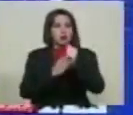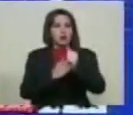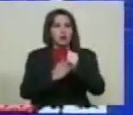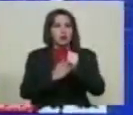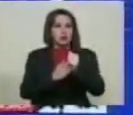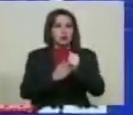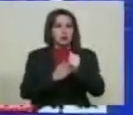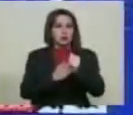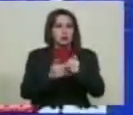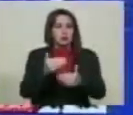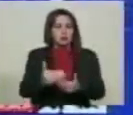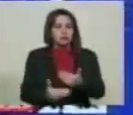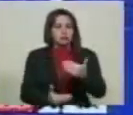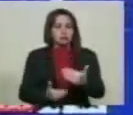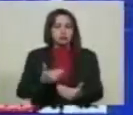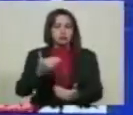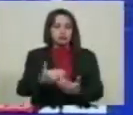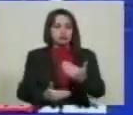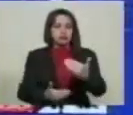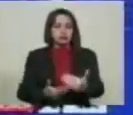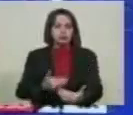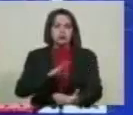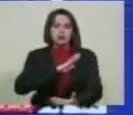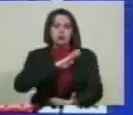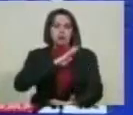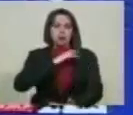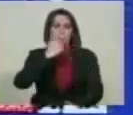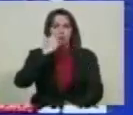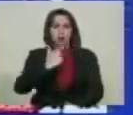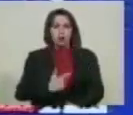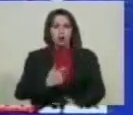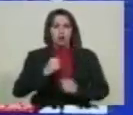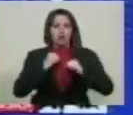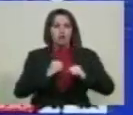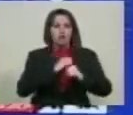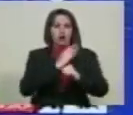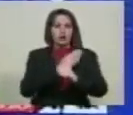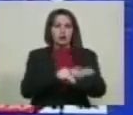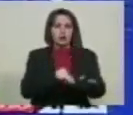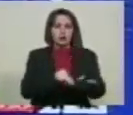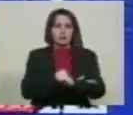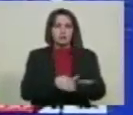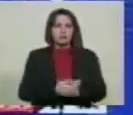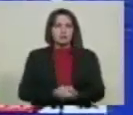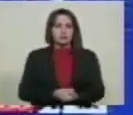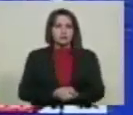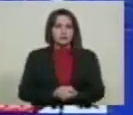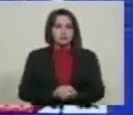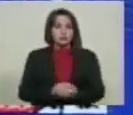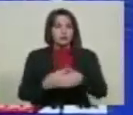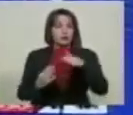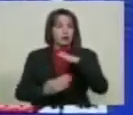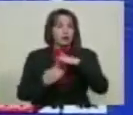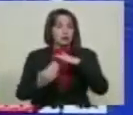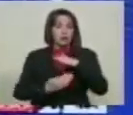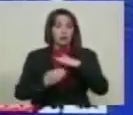que camina con pies propios, muy sólidos, con bases muy